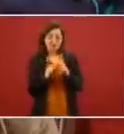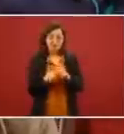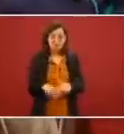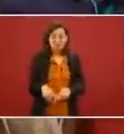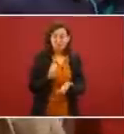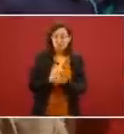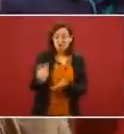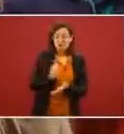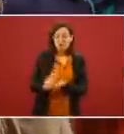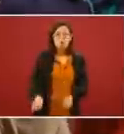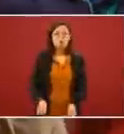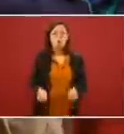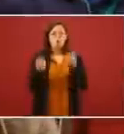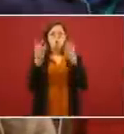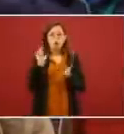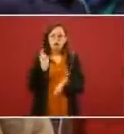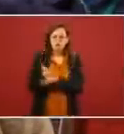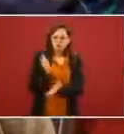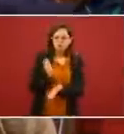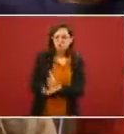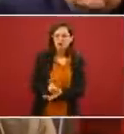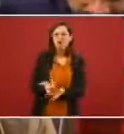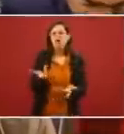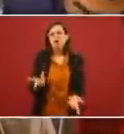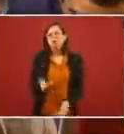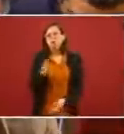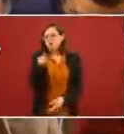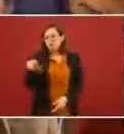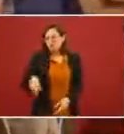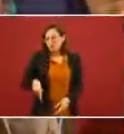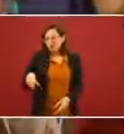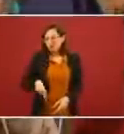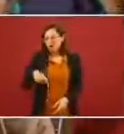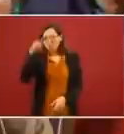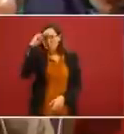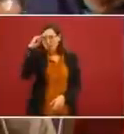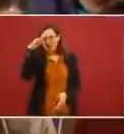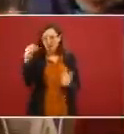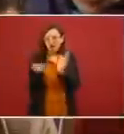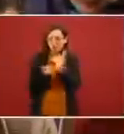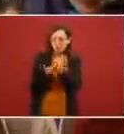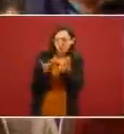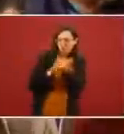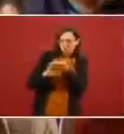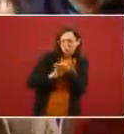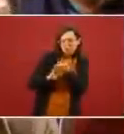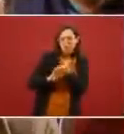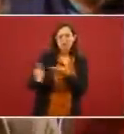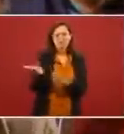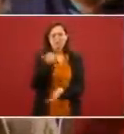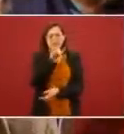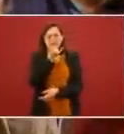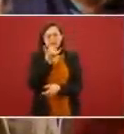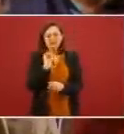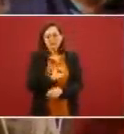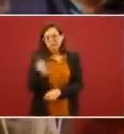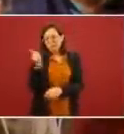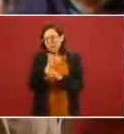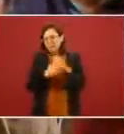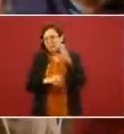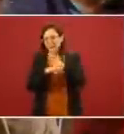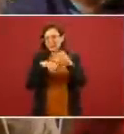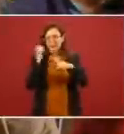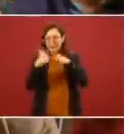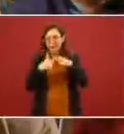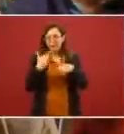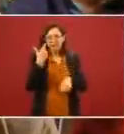han pagado y si su gobierno tiene algún plan de, no sé, condonarles impuestos o alguna otra cosa. Y también si no implica